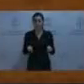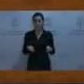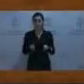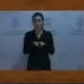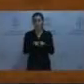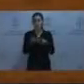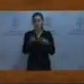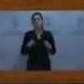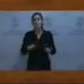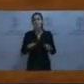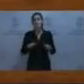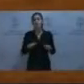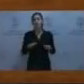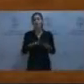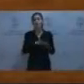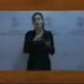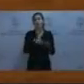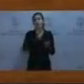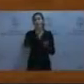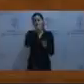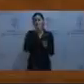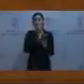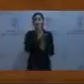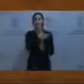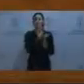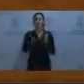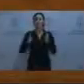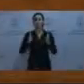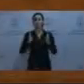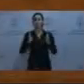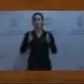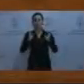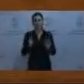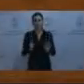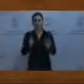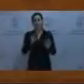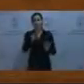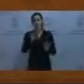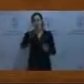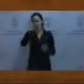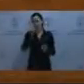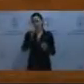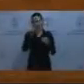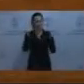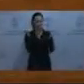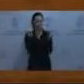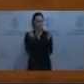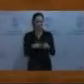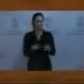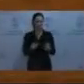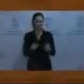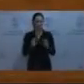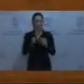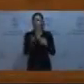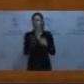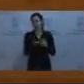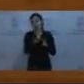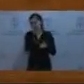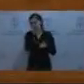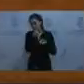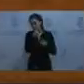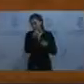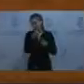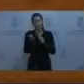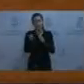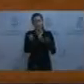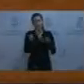proyectos socialistas de la época, ¿no? Este es el 50% de la historia y quizás la parte más